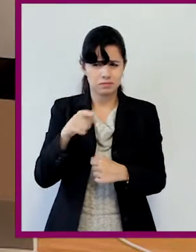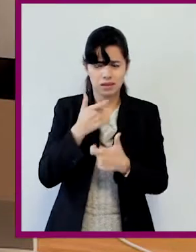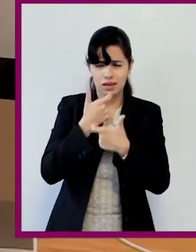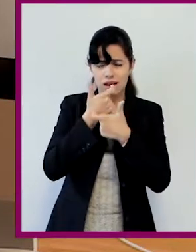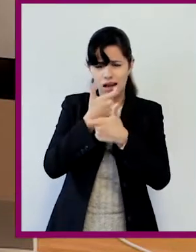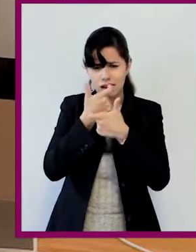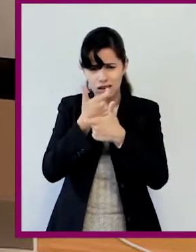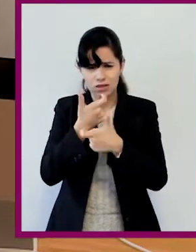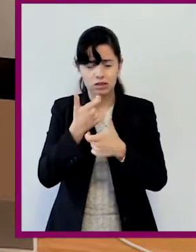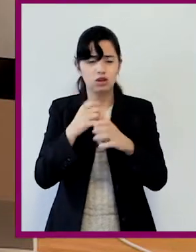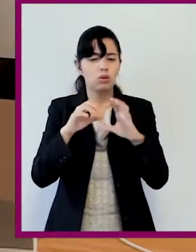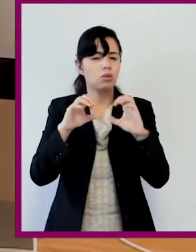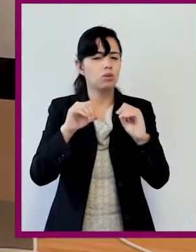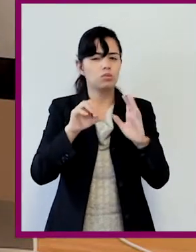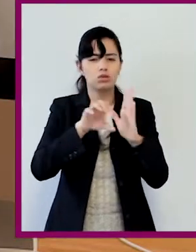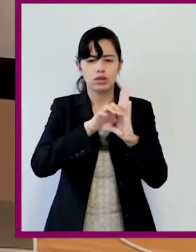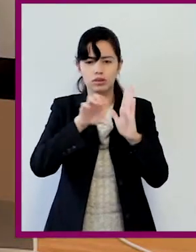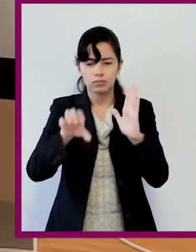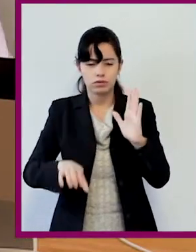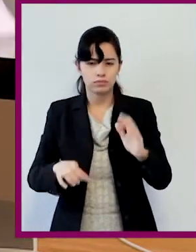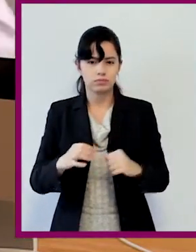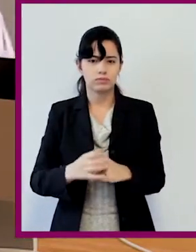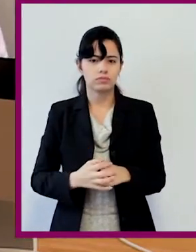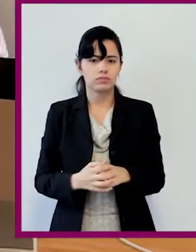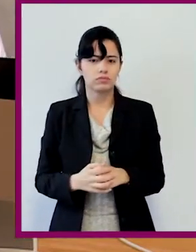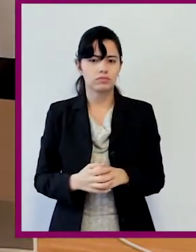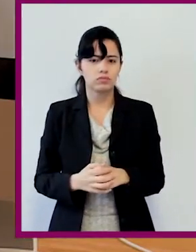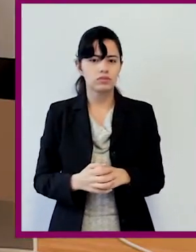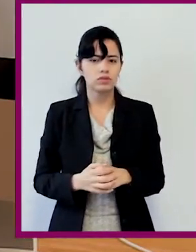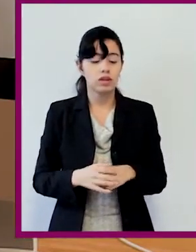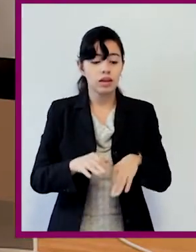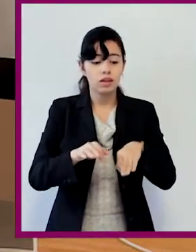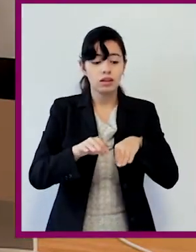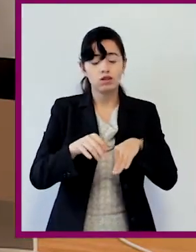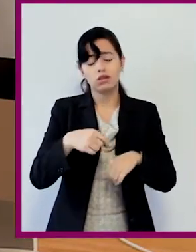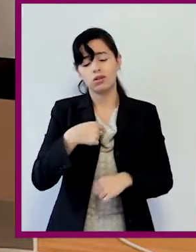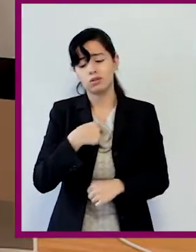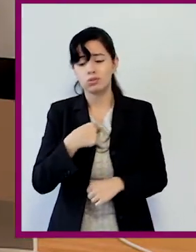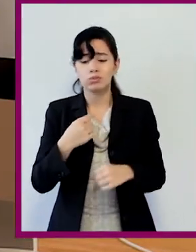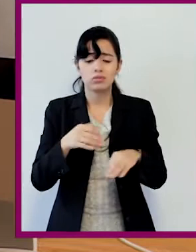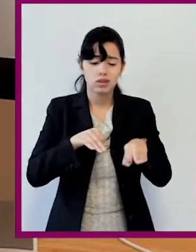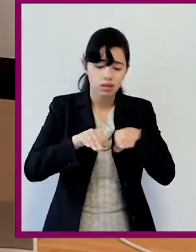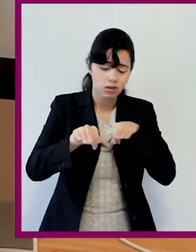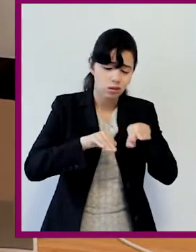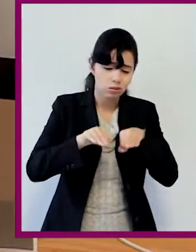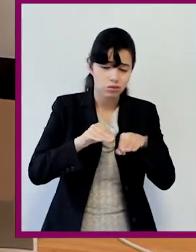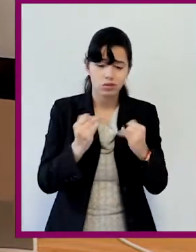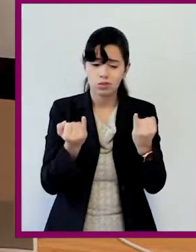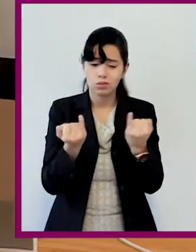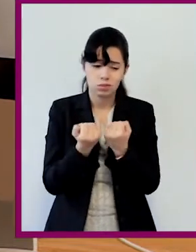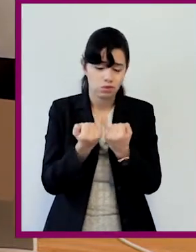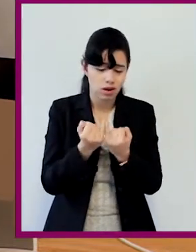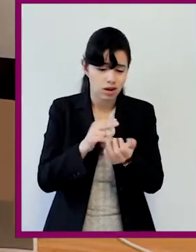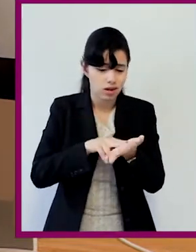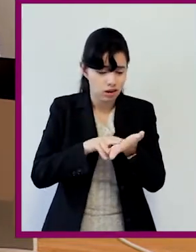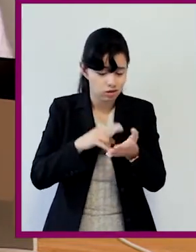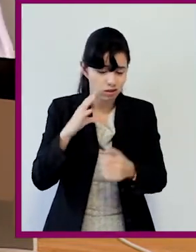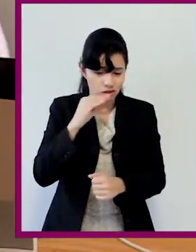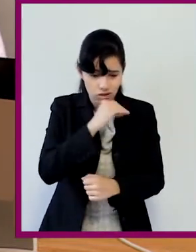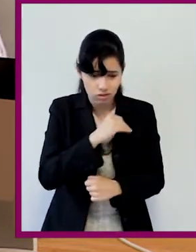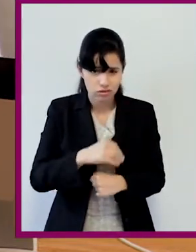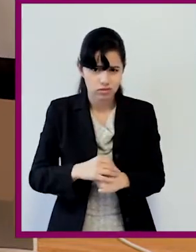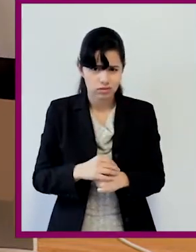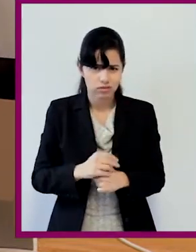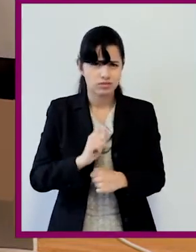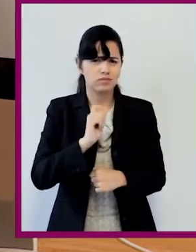decimos, trabajo como negro, es otra manifestación de racismo. O